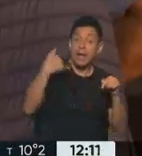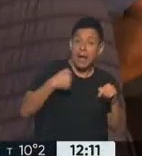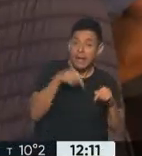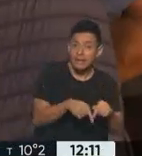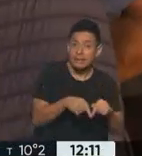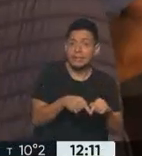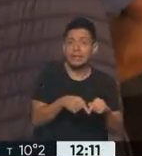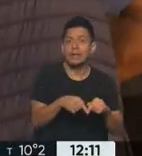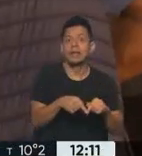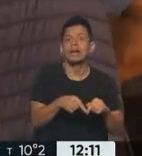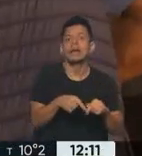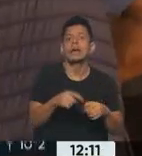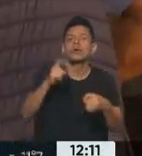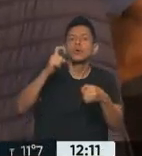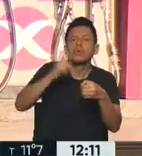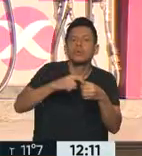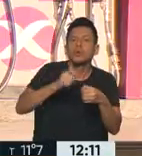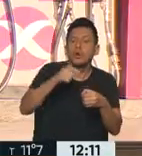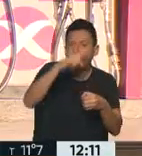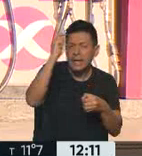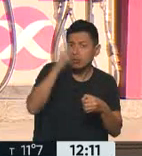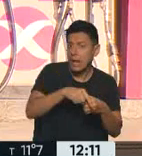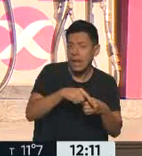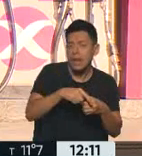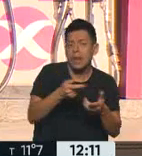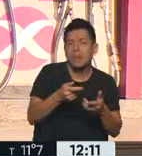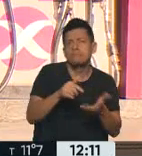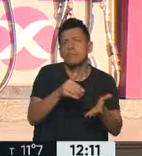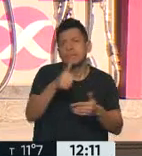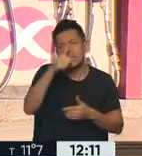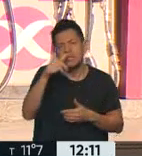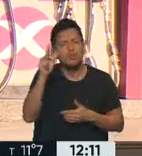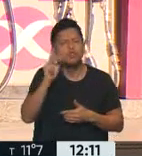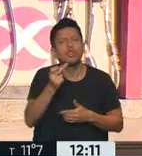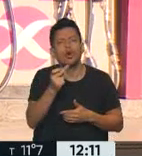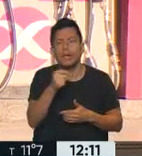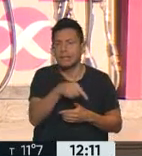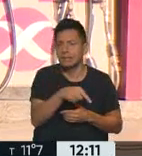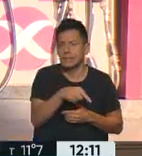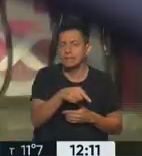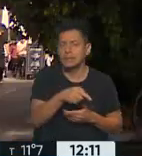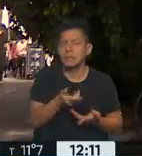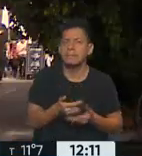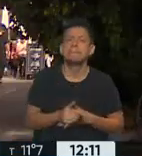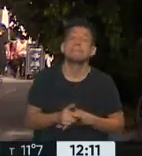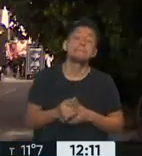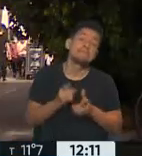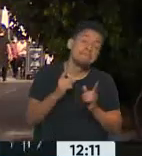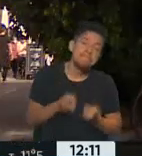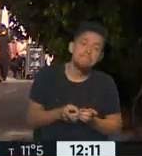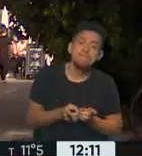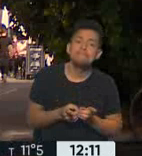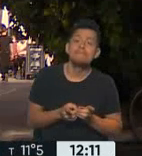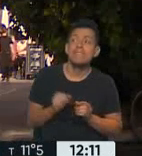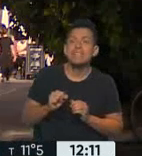trabajando con un crudo nacional que está alrededor de los $68. pero también hay que ver que el tema